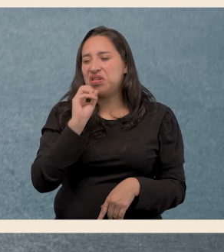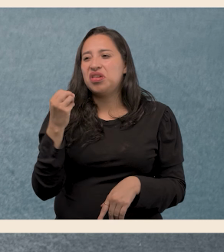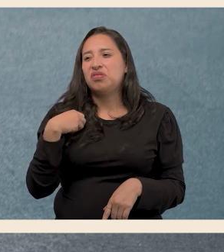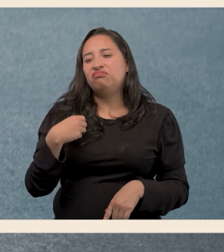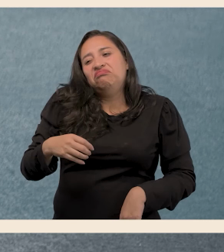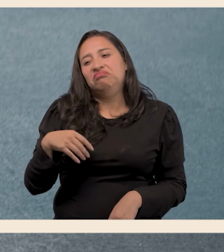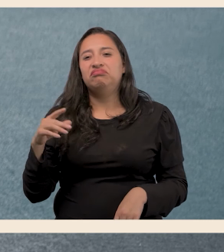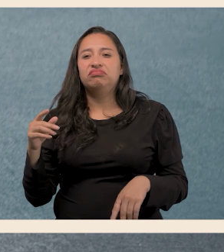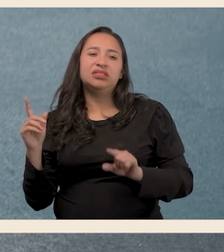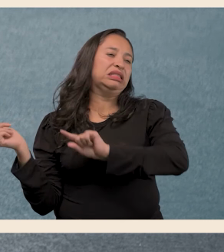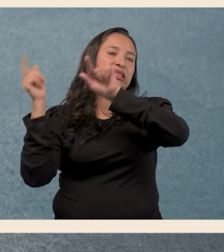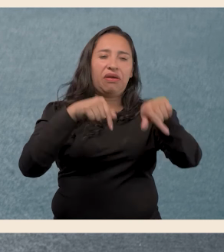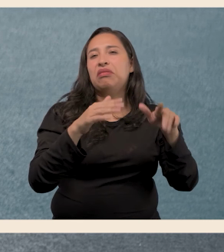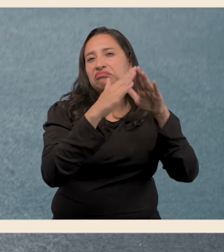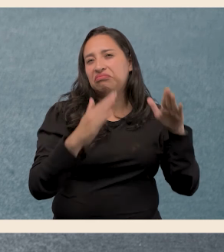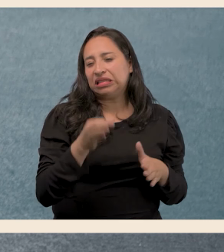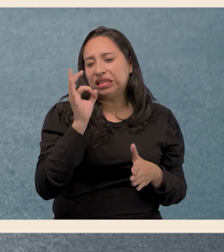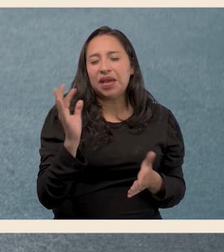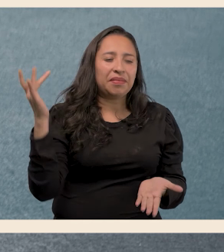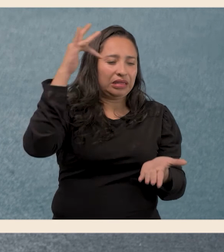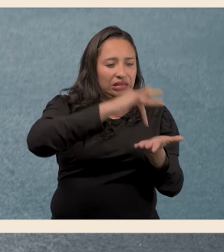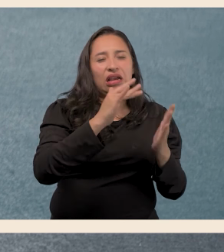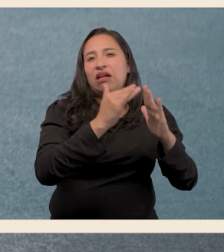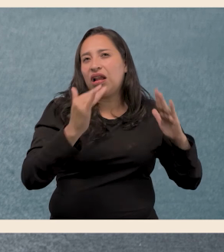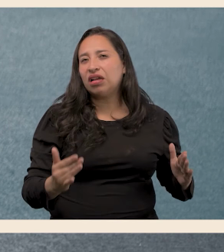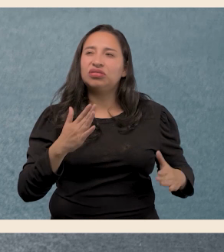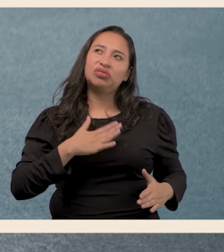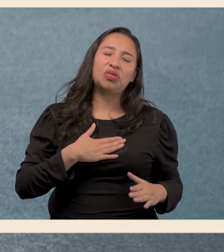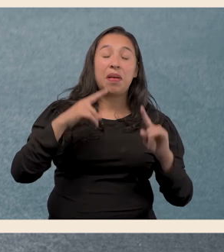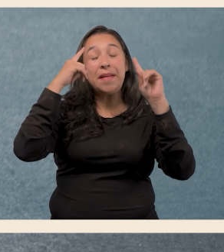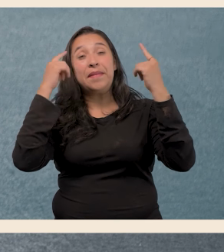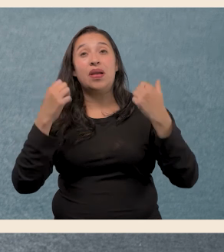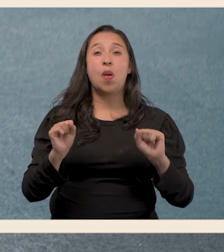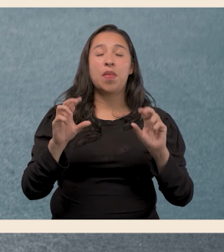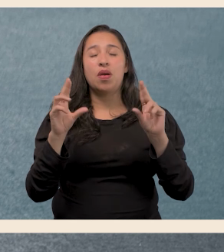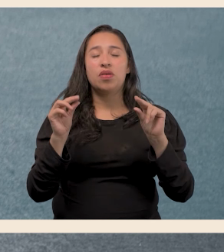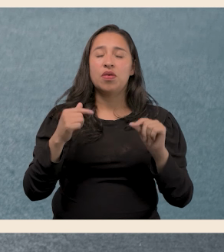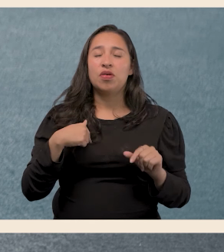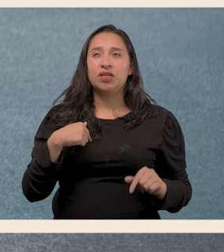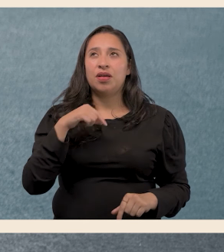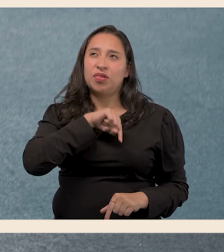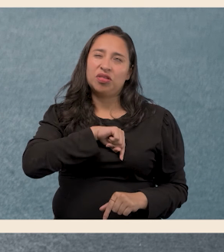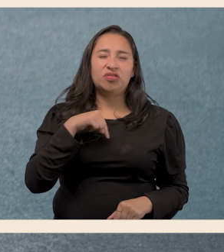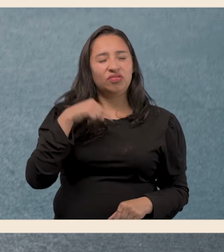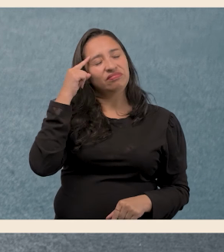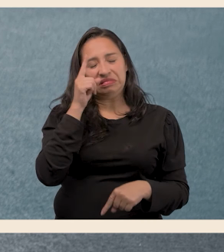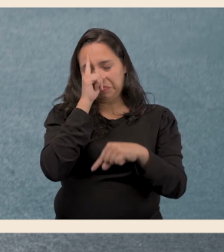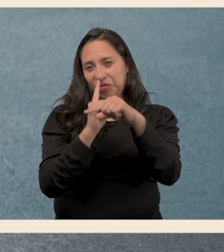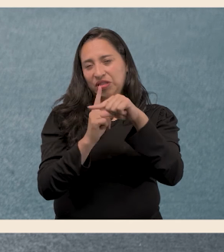otro episodio atrás, volvía de todo eso, pídele a Dios a ver que parezca esto, en